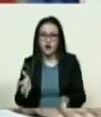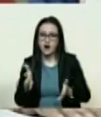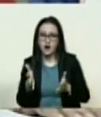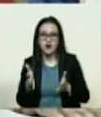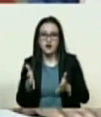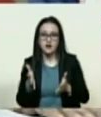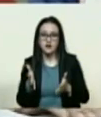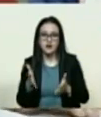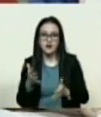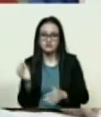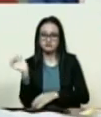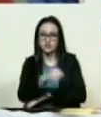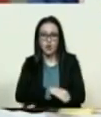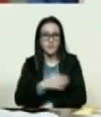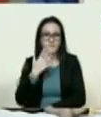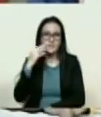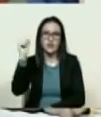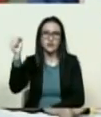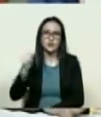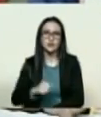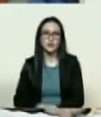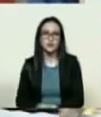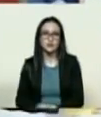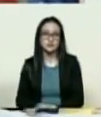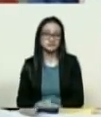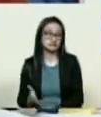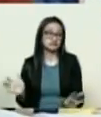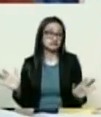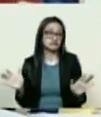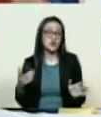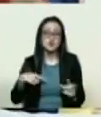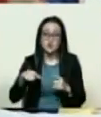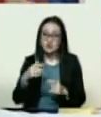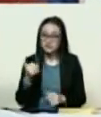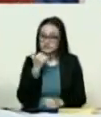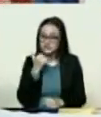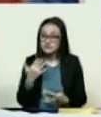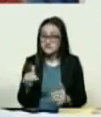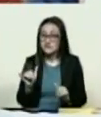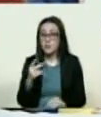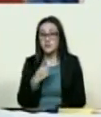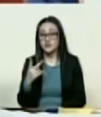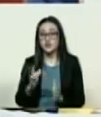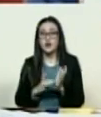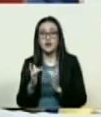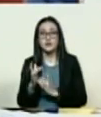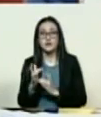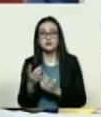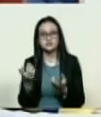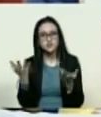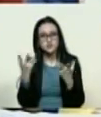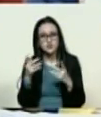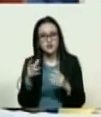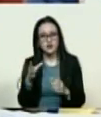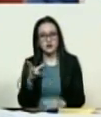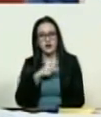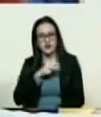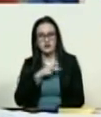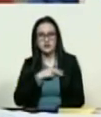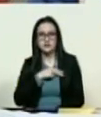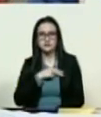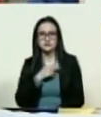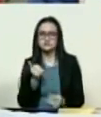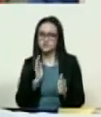elecciones a Nicolás Maduro. Nosotros no vamos a vivir de eso. Nosotros vamos a vivir de lo que ocurre aquí el 22 de abril. Por eso estamos sacando nuestro carnet. Por eso